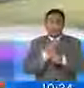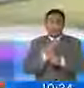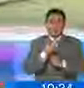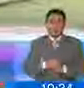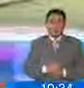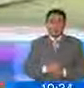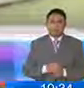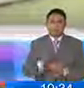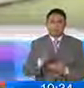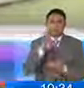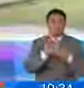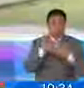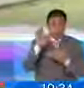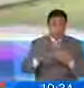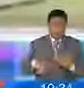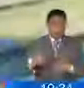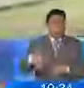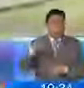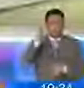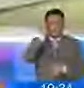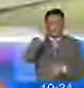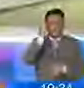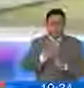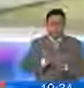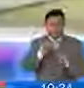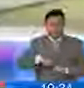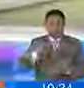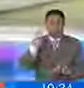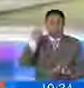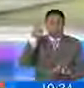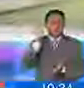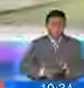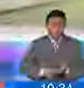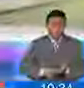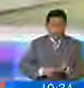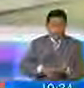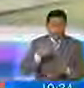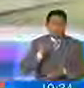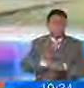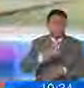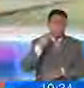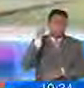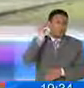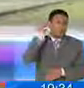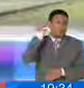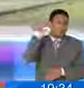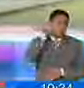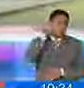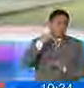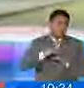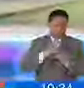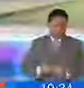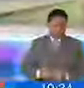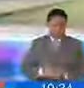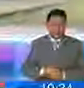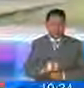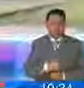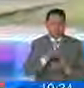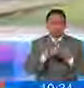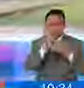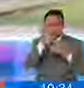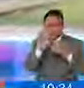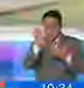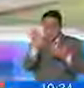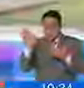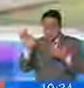son realmente preocupantes, se ha duplicado los casos de embarazos adolescentes y uno de los indicadores más graves es que se ha disminuido